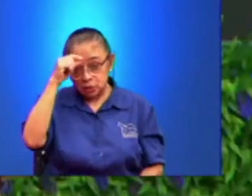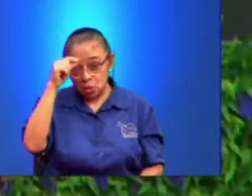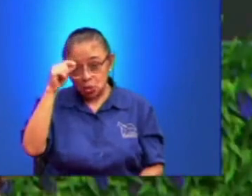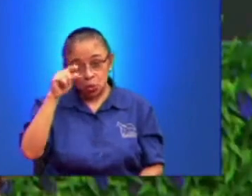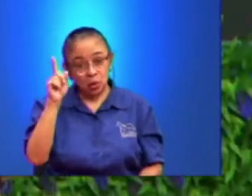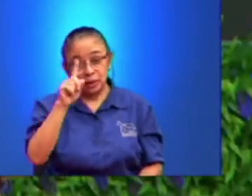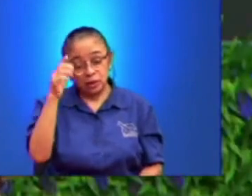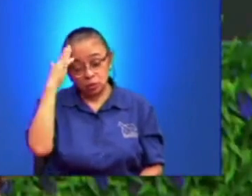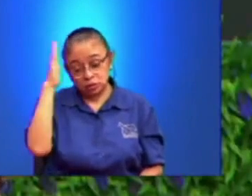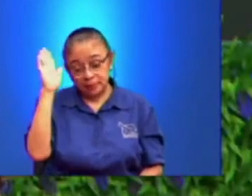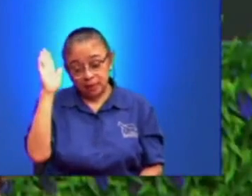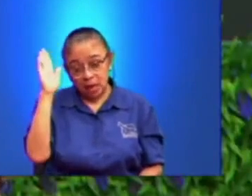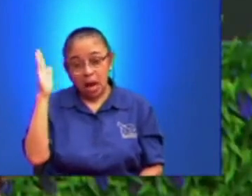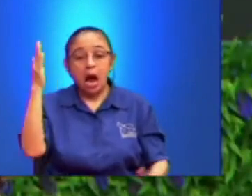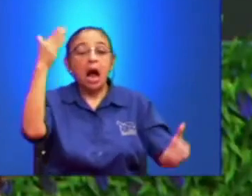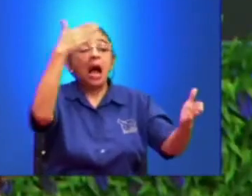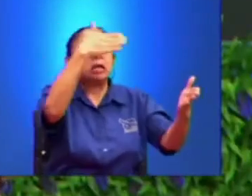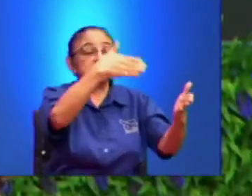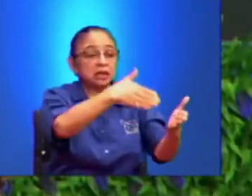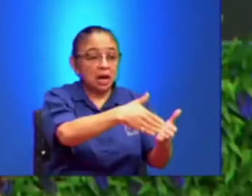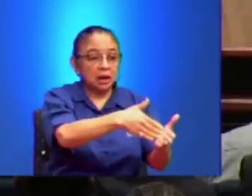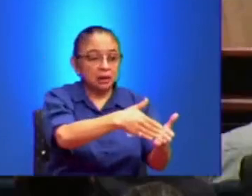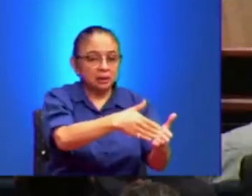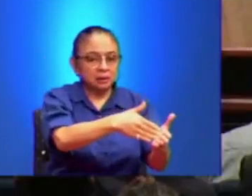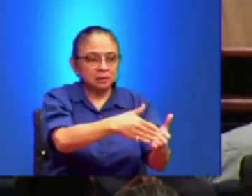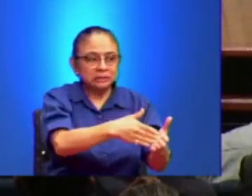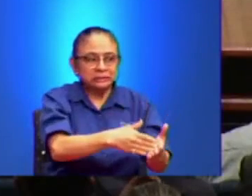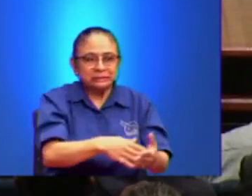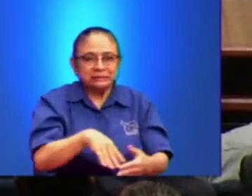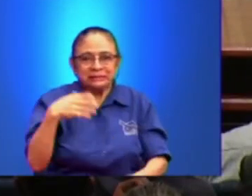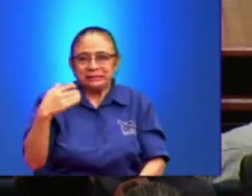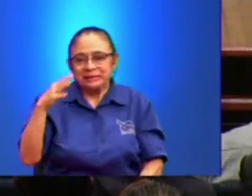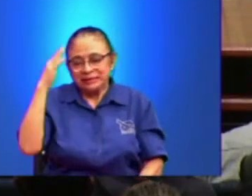cuando llega ya sabe que lo estafaron